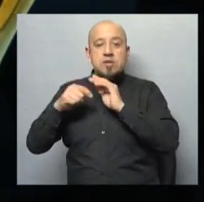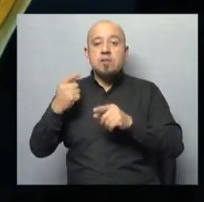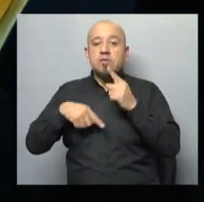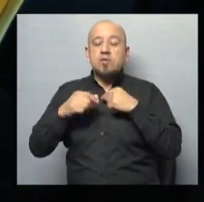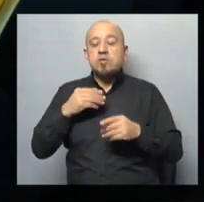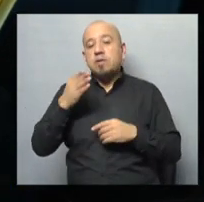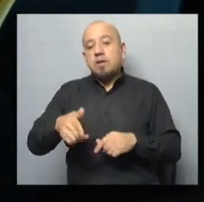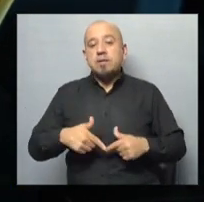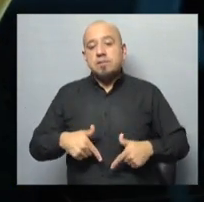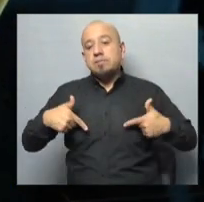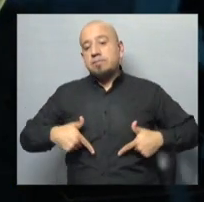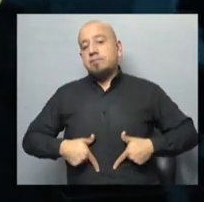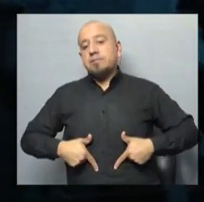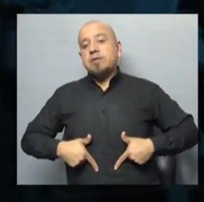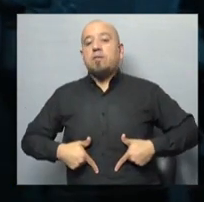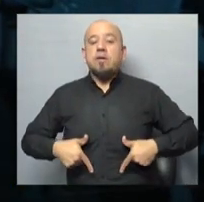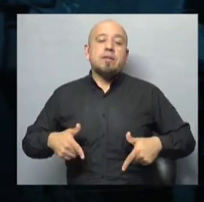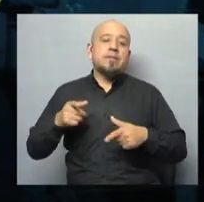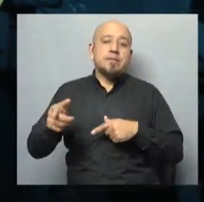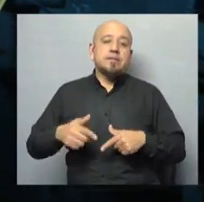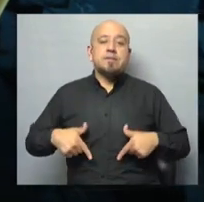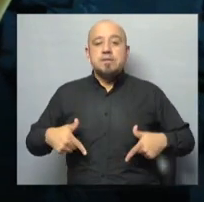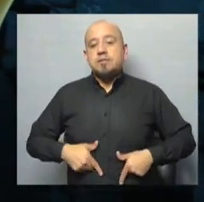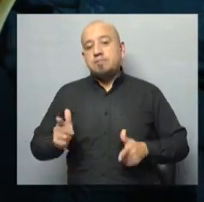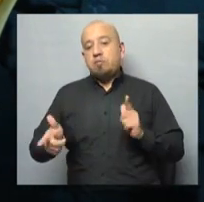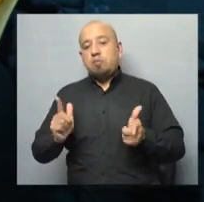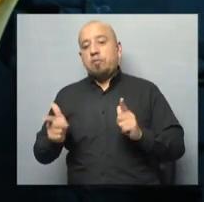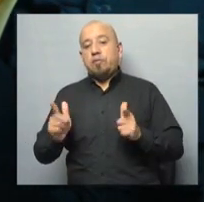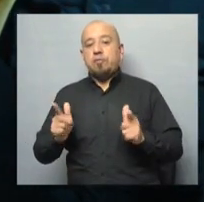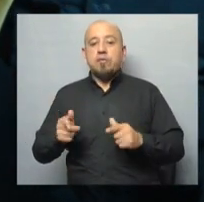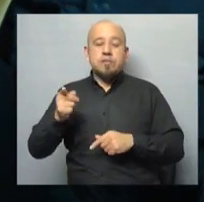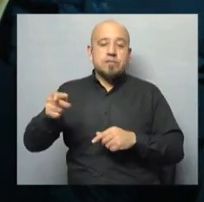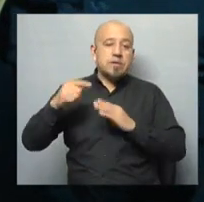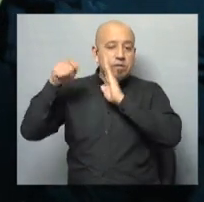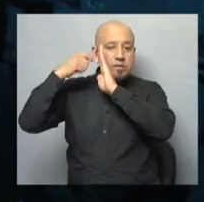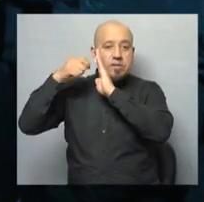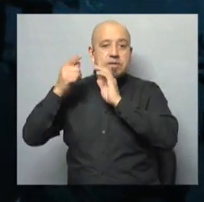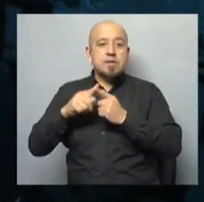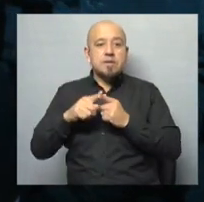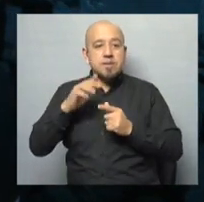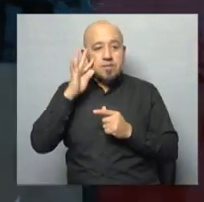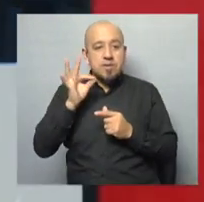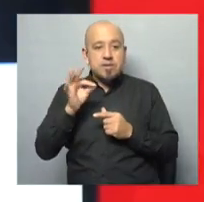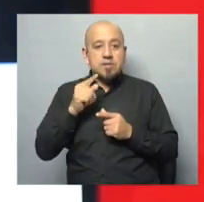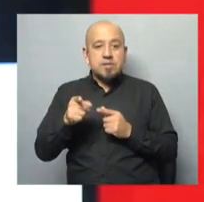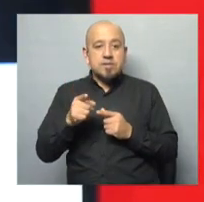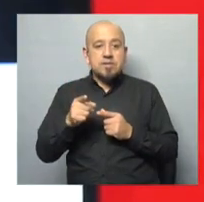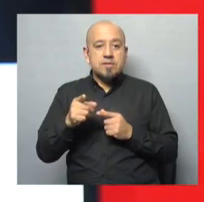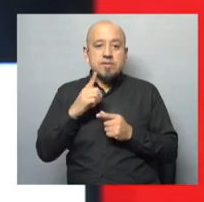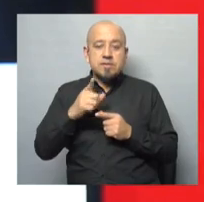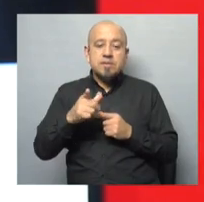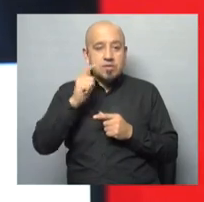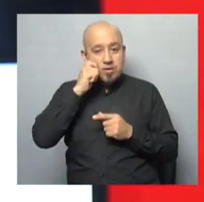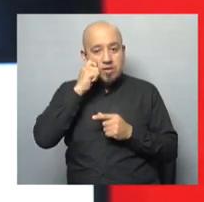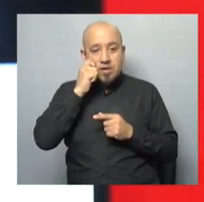western o las matinés largas de los perdóname yo no me quiero meter con tu edad